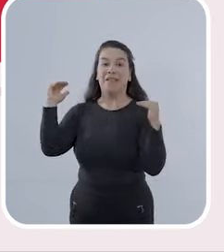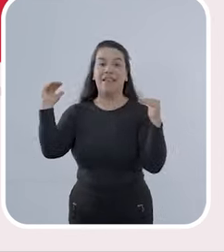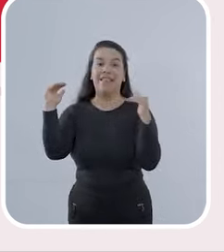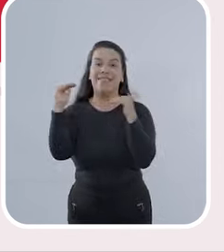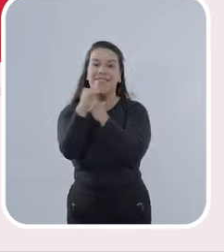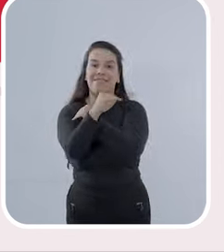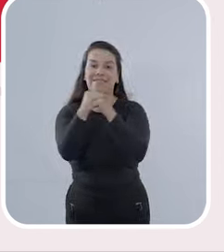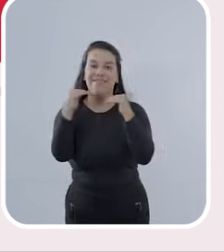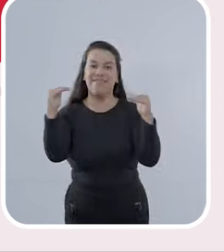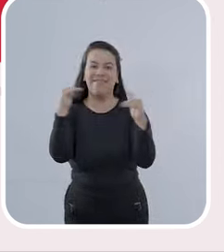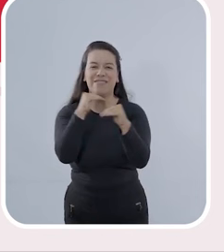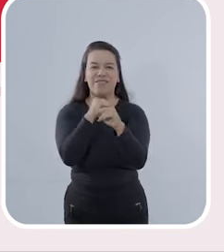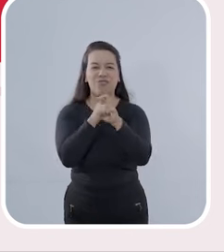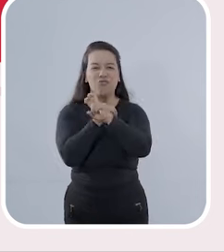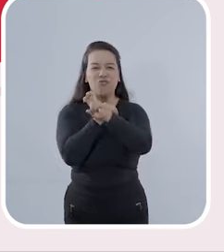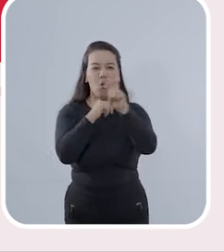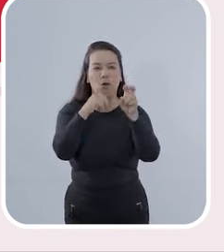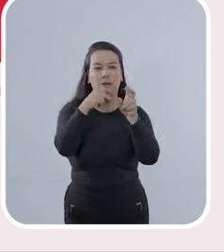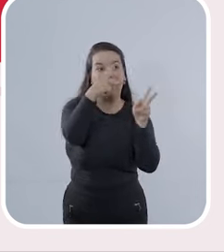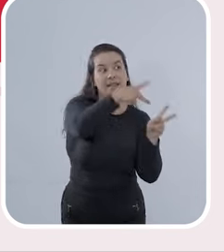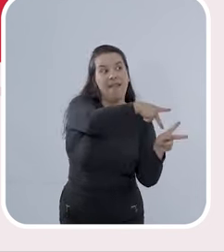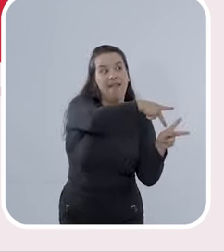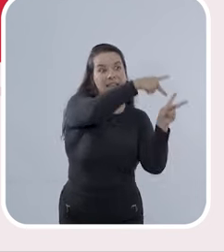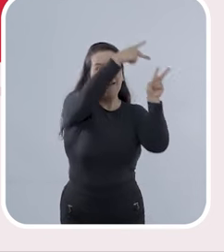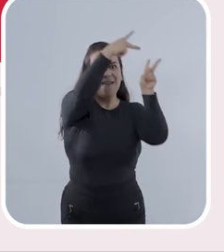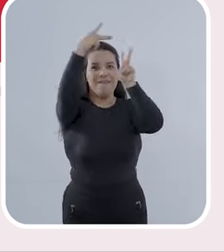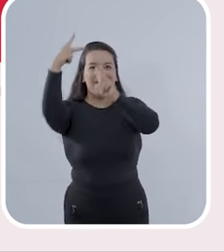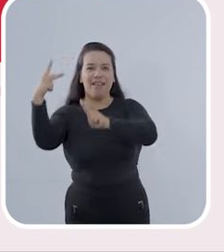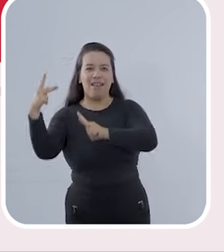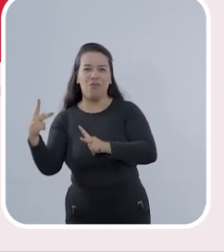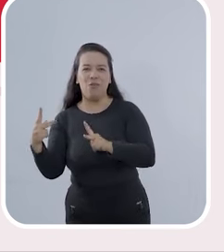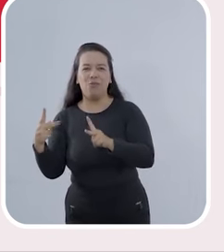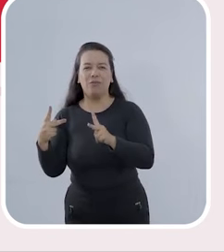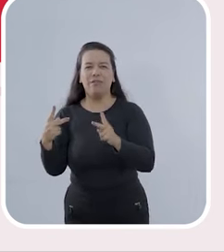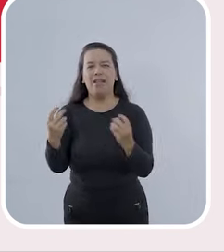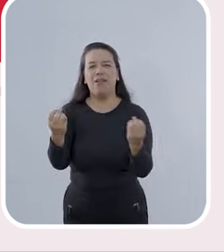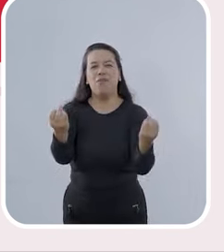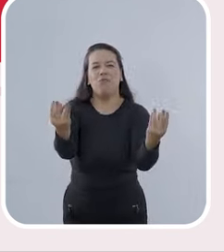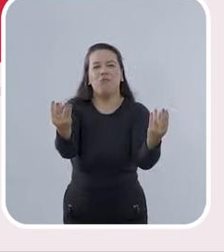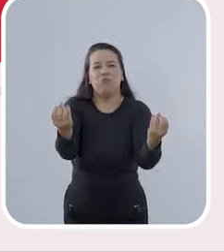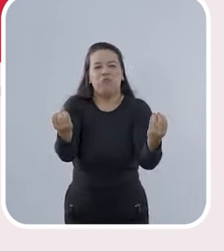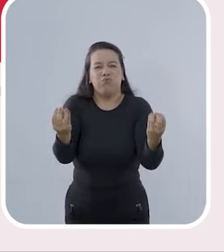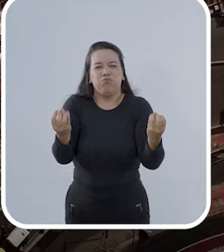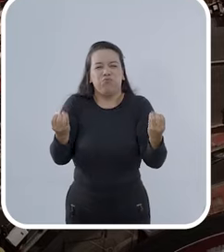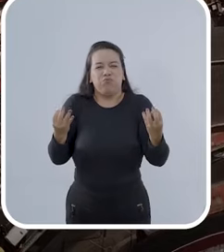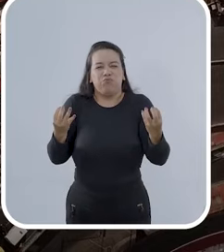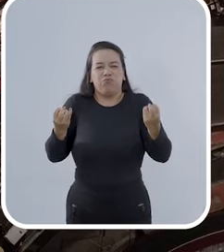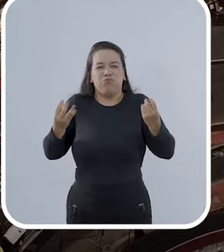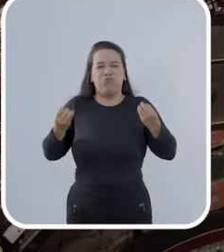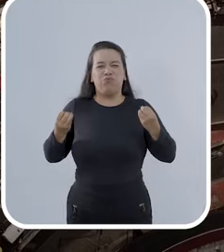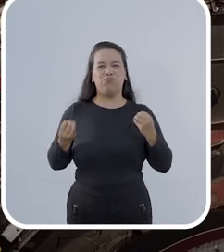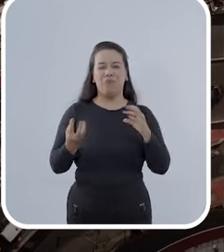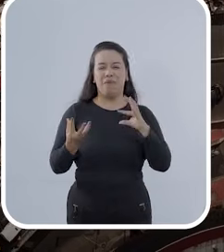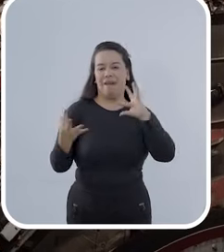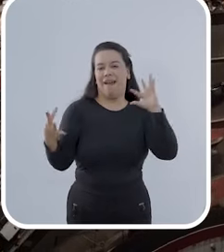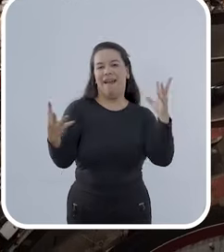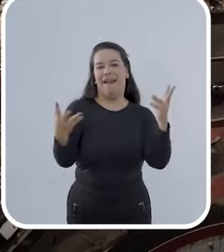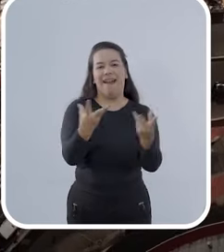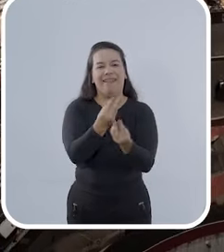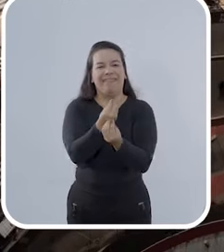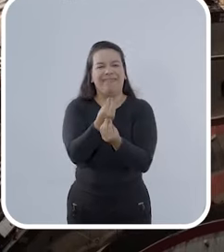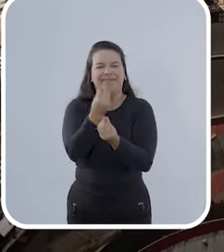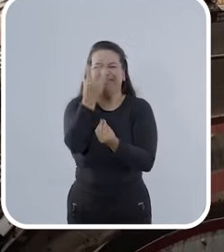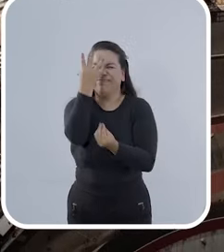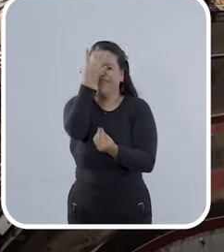proceso de resignificación del espacio. Desde la creación de un lugar de encuentro, que reconoce a la ciudadanía como protagonista. Hasta un lugar de la